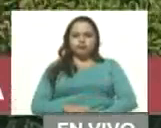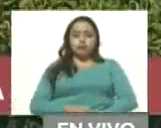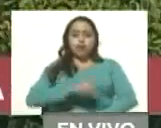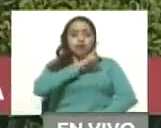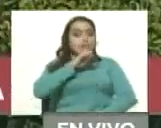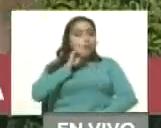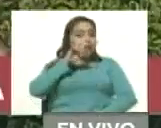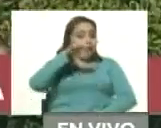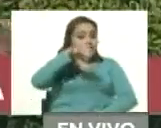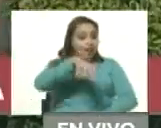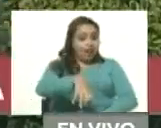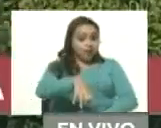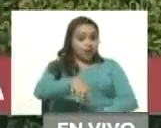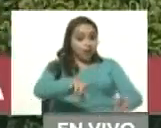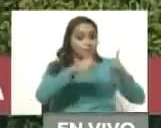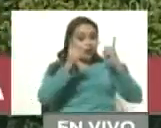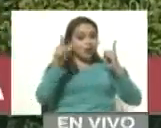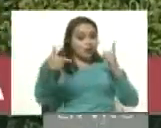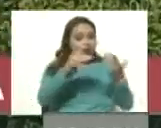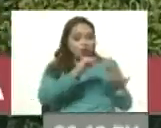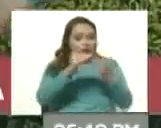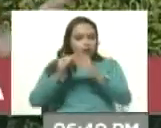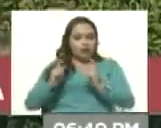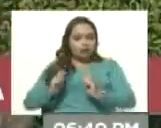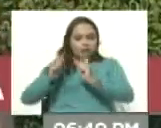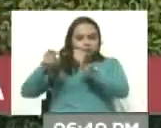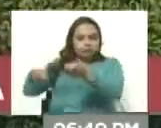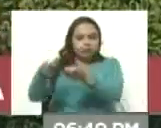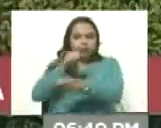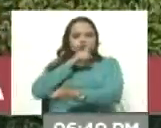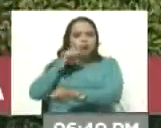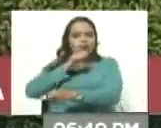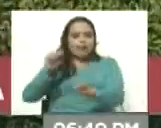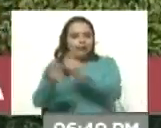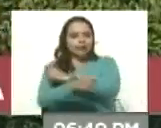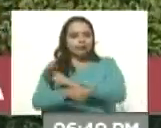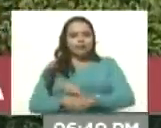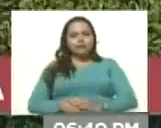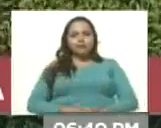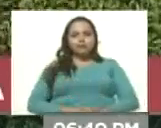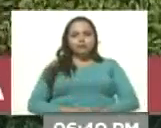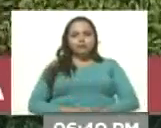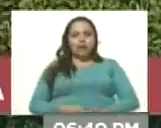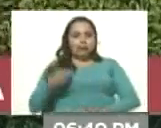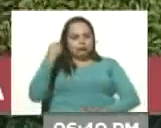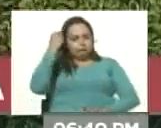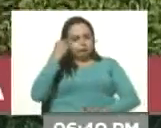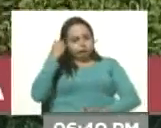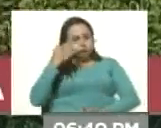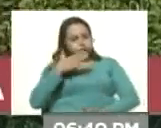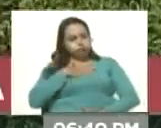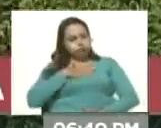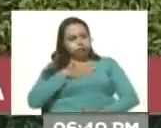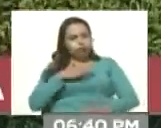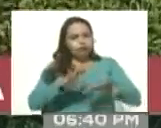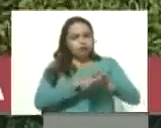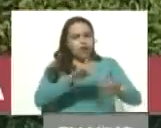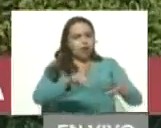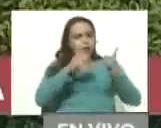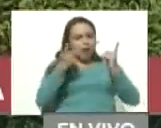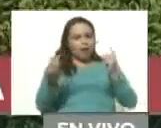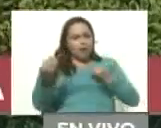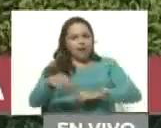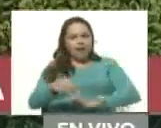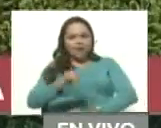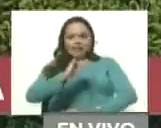estado sino muchas comunidades a las cuales hemos transformado su nominación pensamos que lo del estado la cual tiene que ver más con